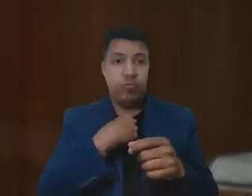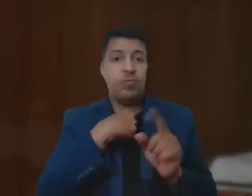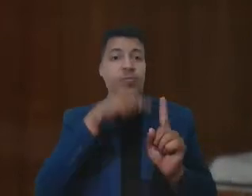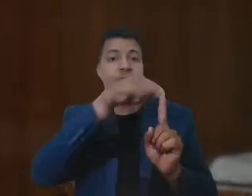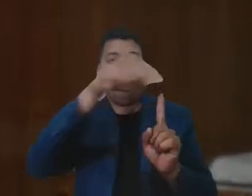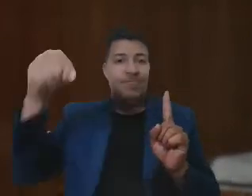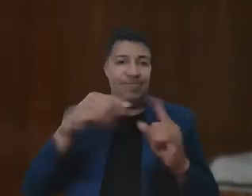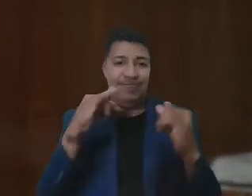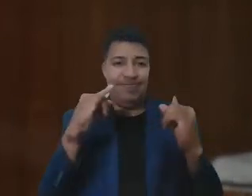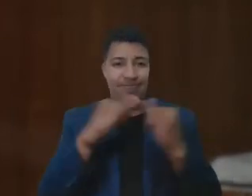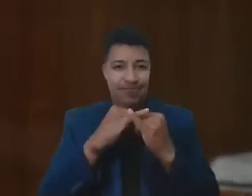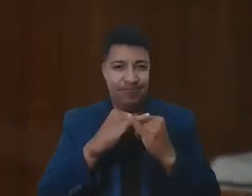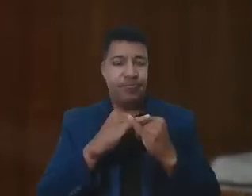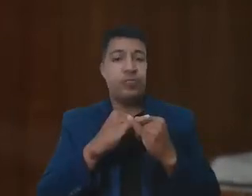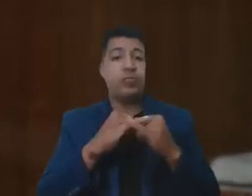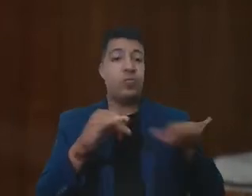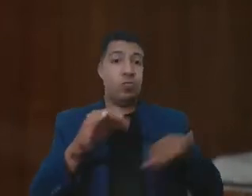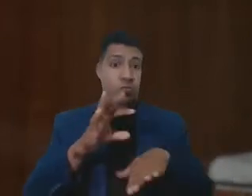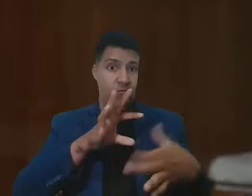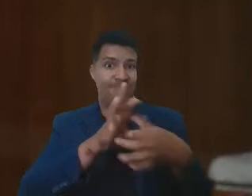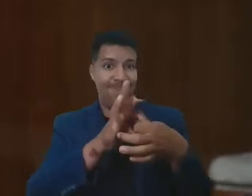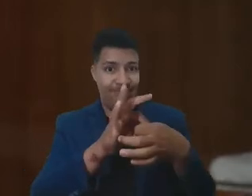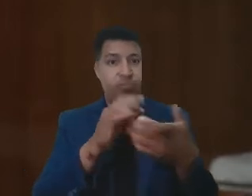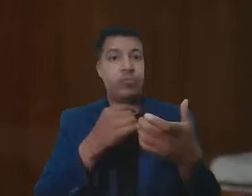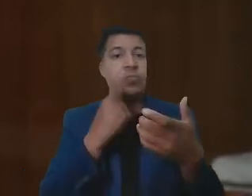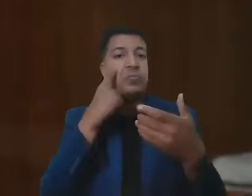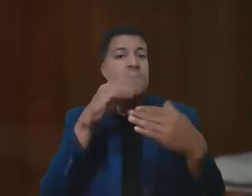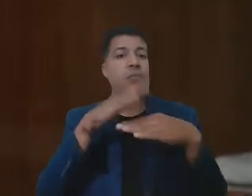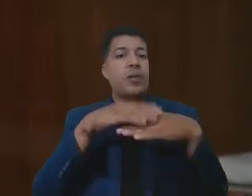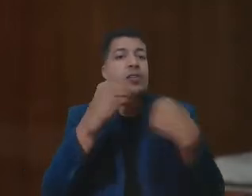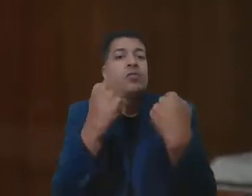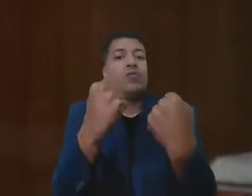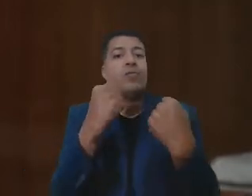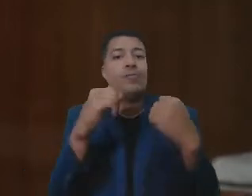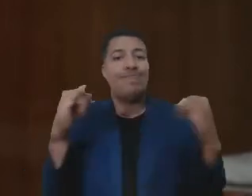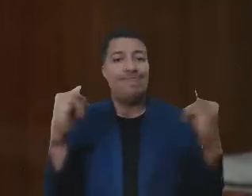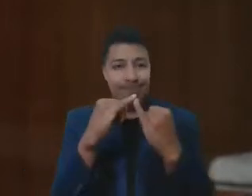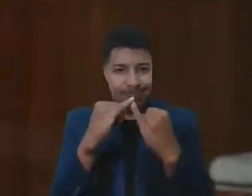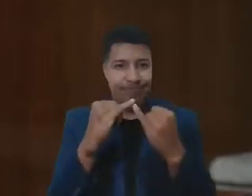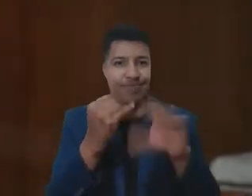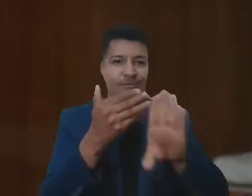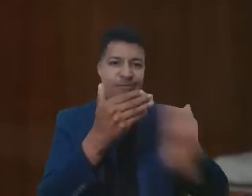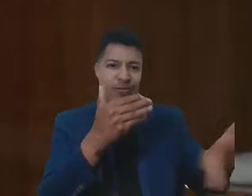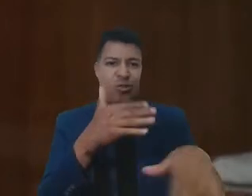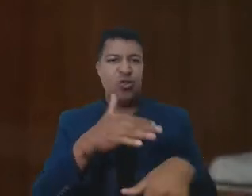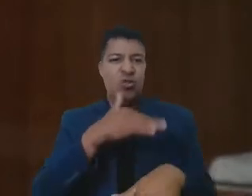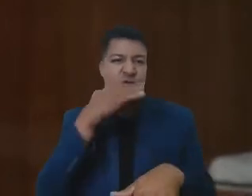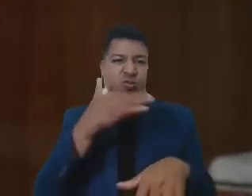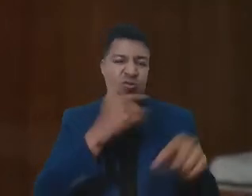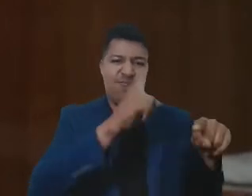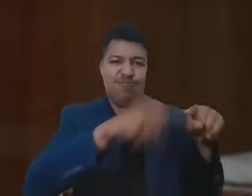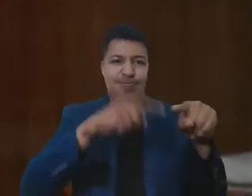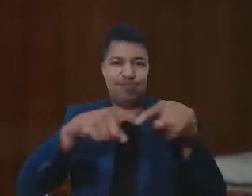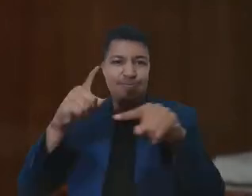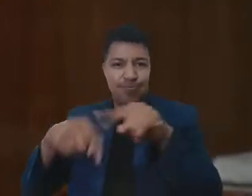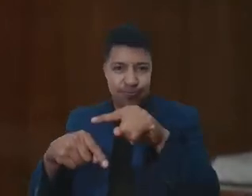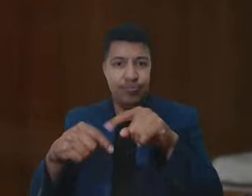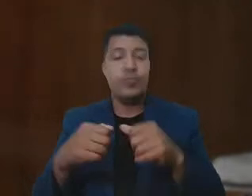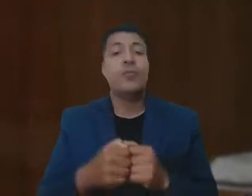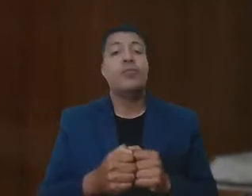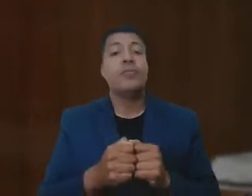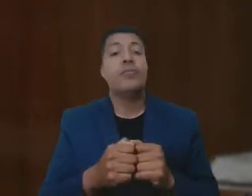de adoptar medidas dirigidas al fortalecimiento institucional para la prevención y erradicación de tales conductas.